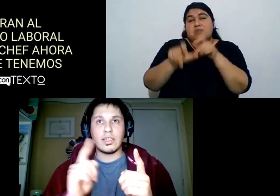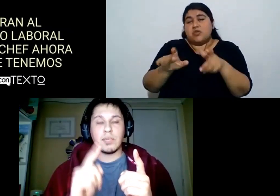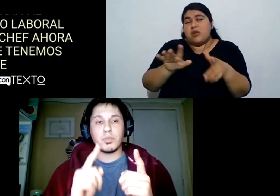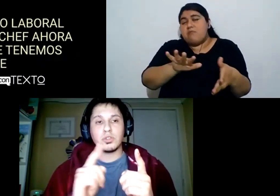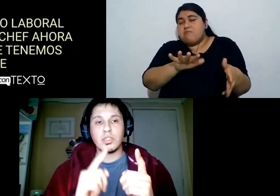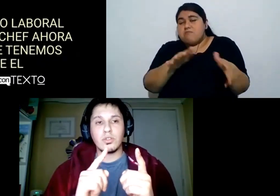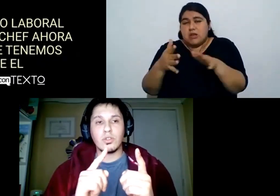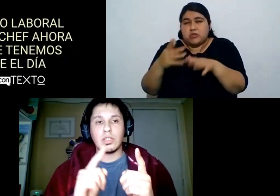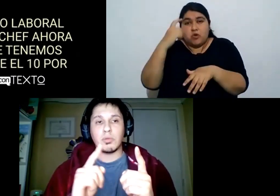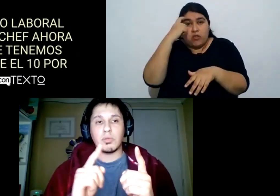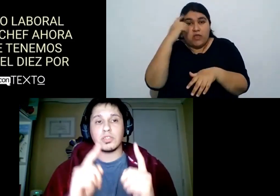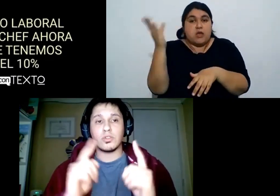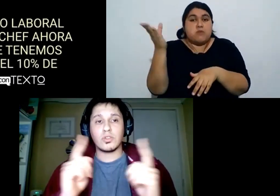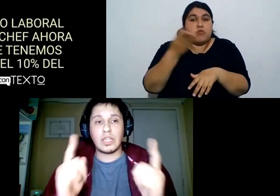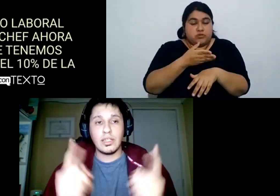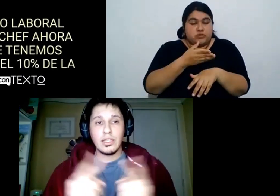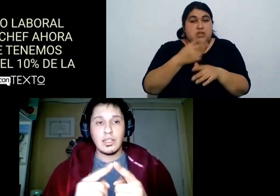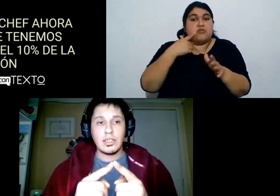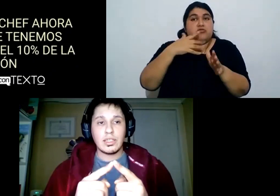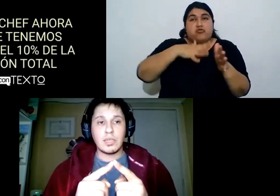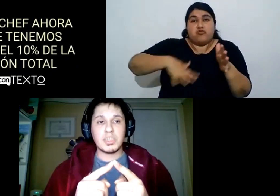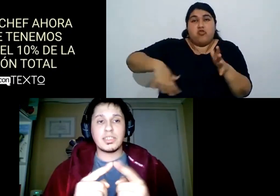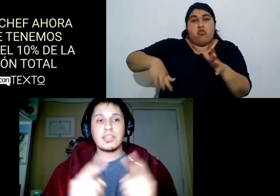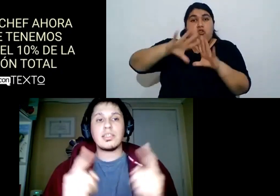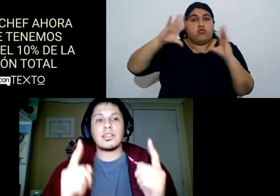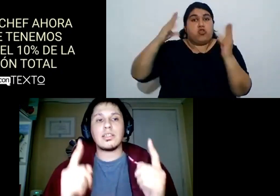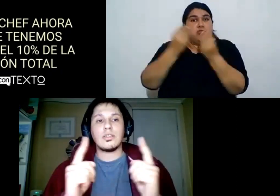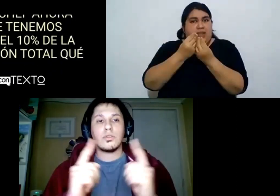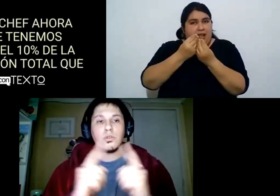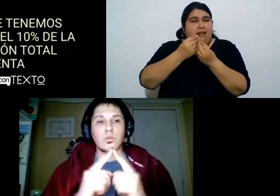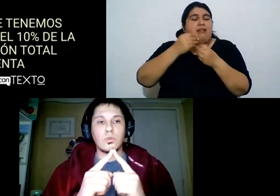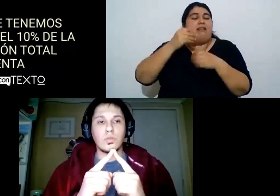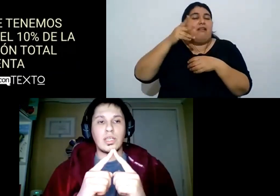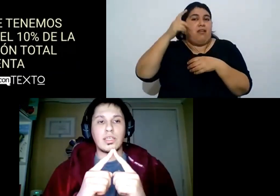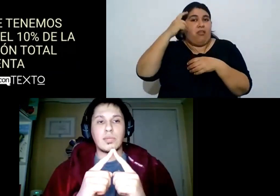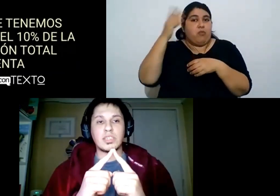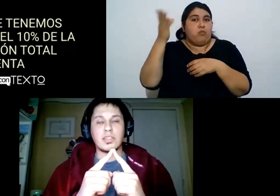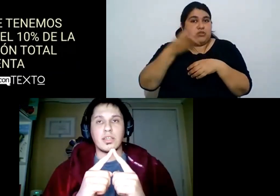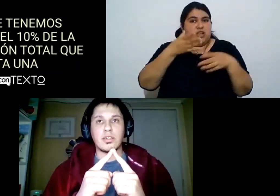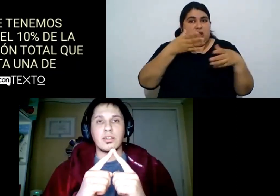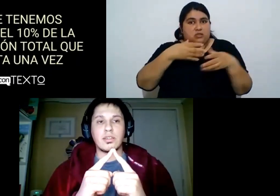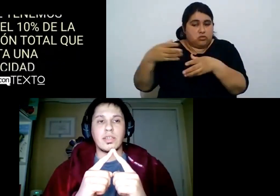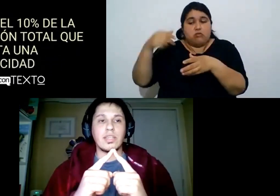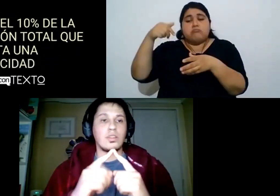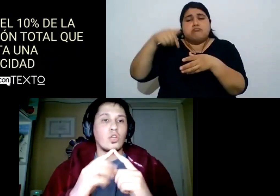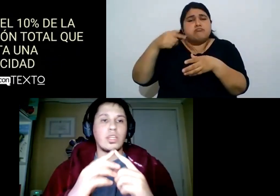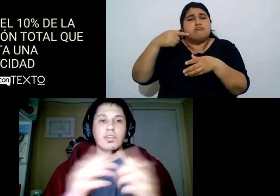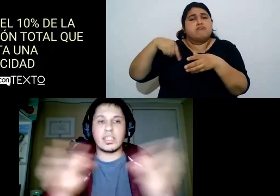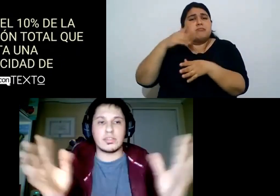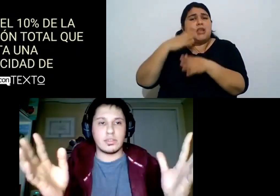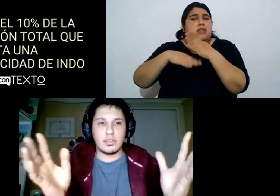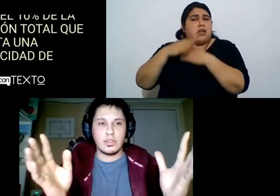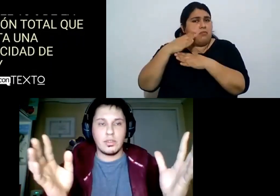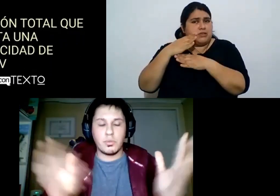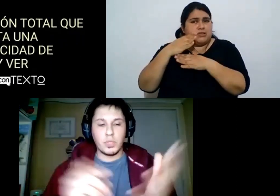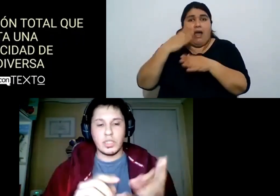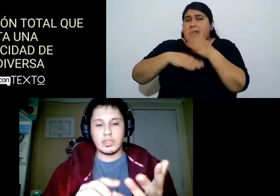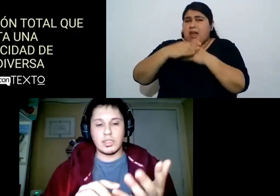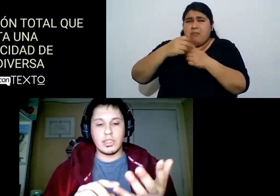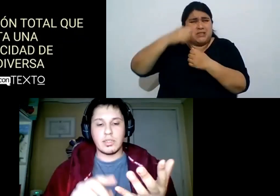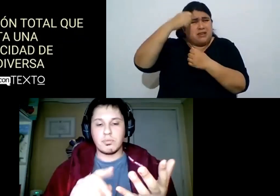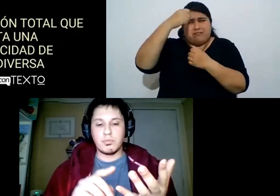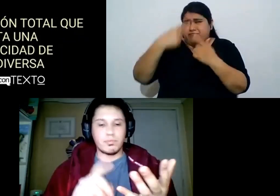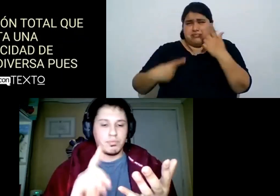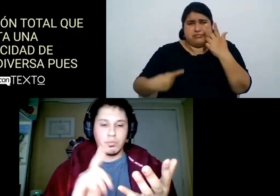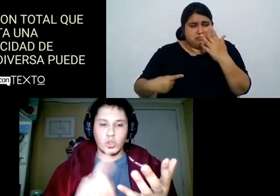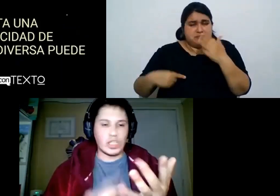del 10% de la población total que presenta una discapacidad de índole diversa. Puede